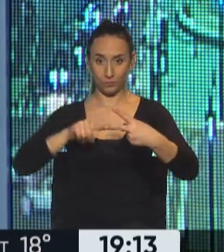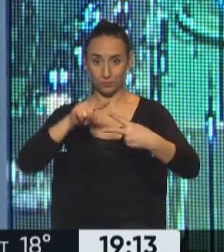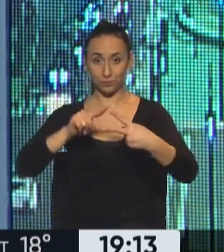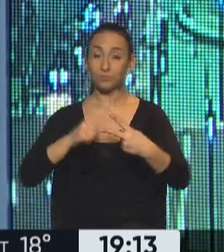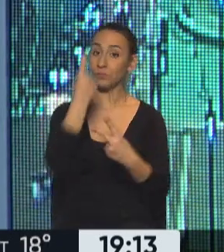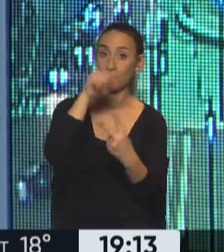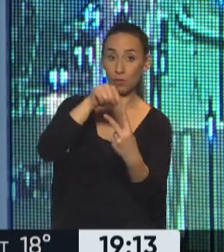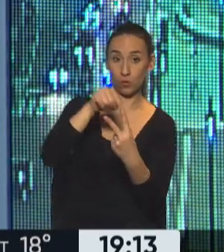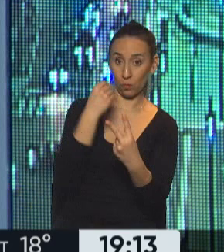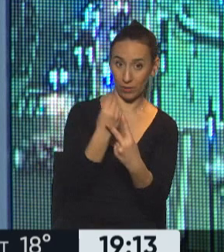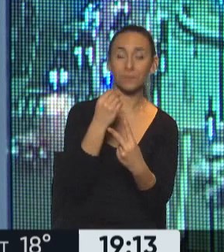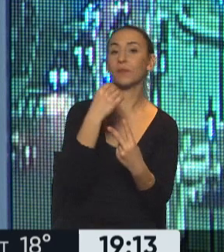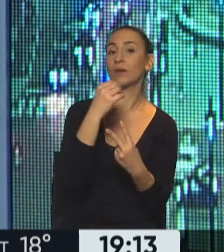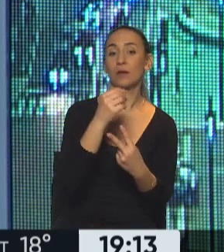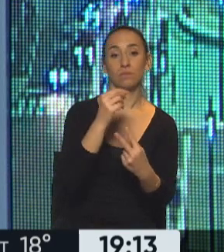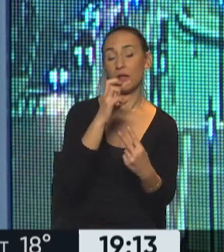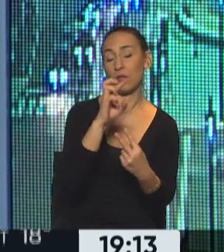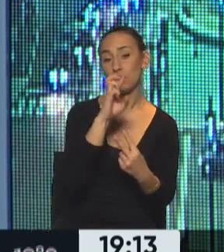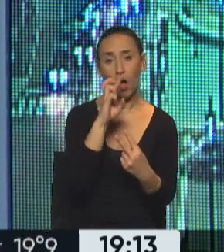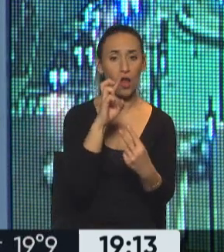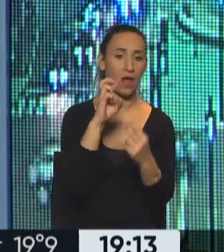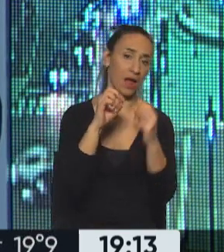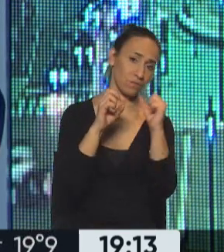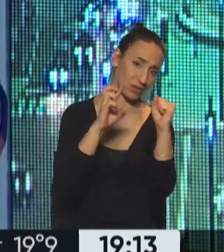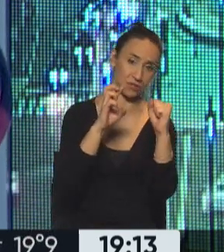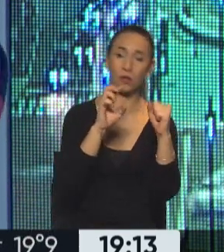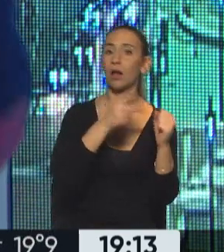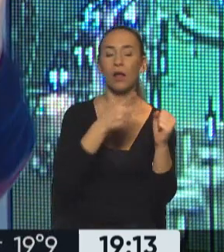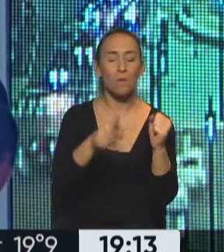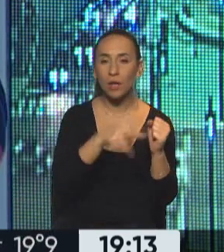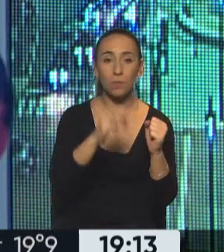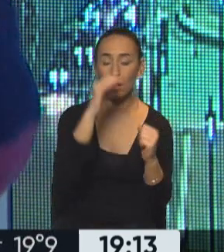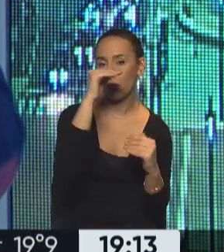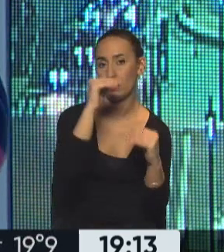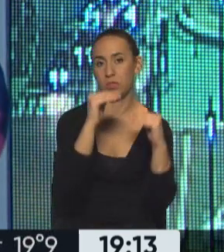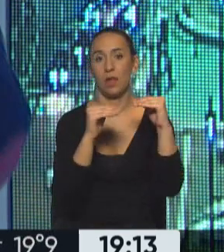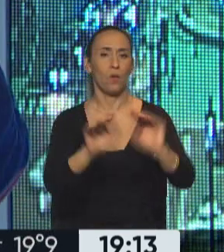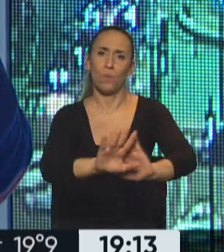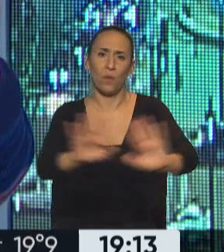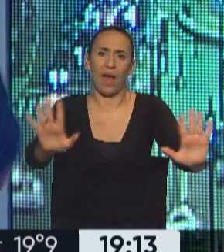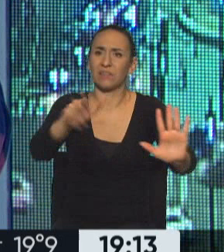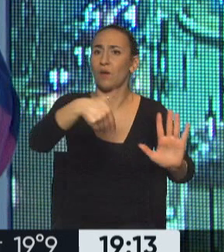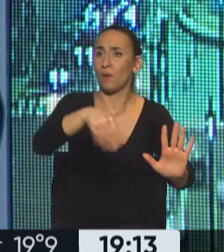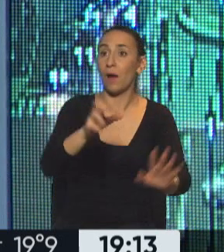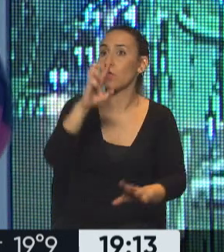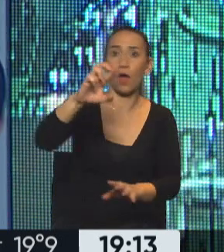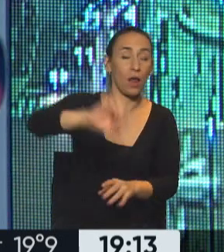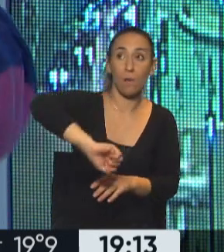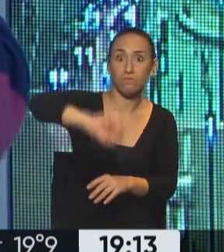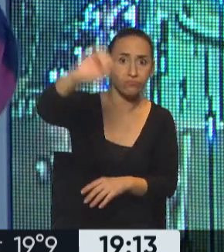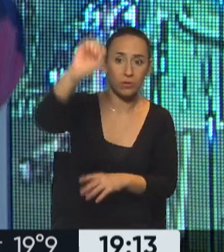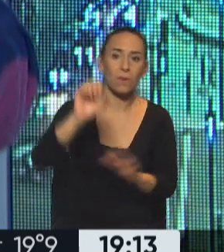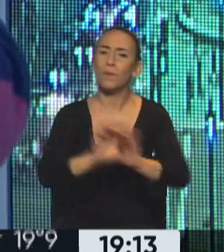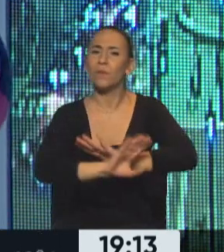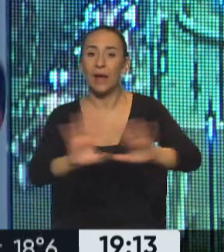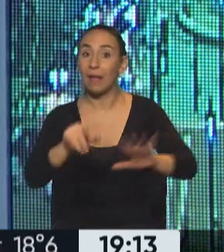la estabilización cambiaria, es decir, que se evapora el fantasma de que va a haber una devaluación, Sí. entonces se terminan todas